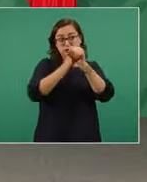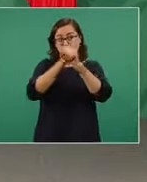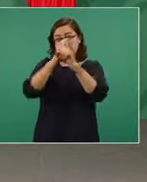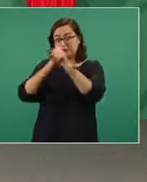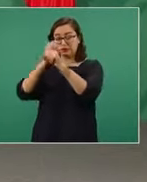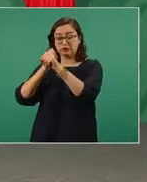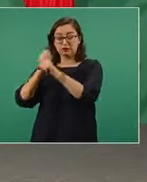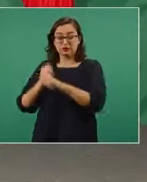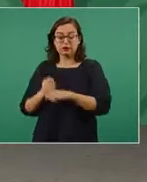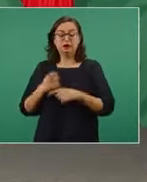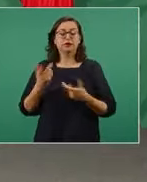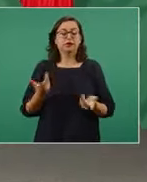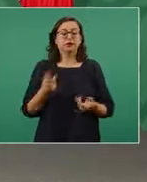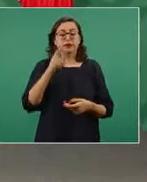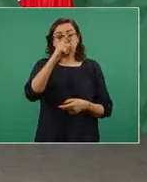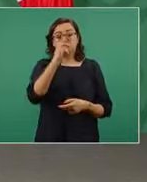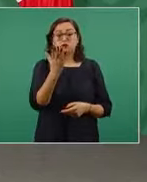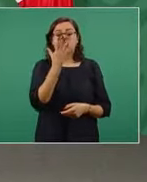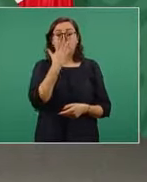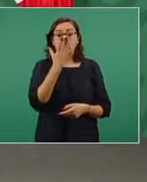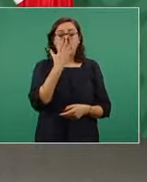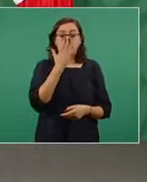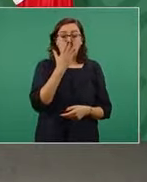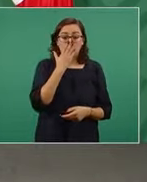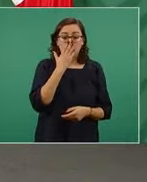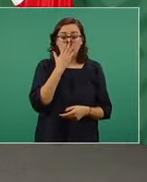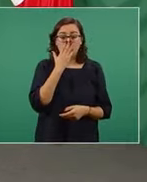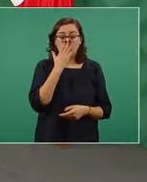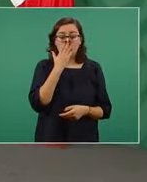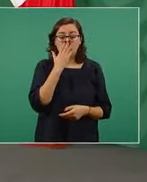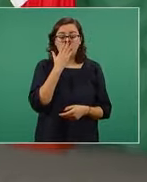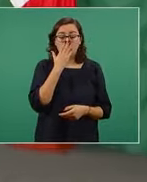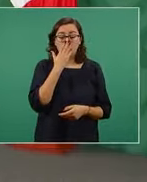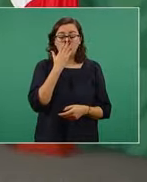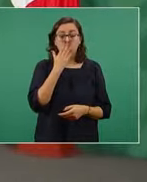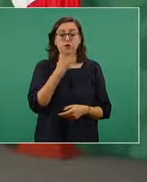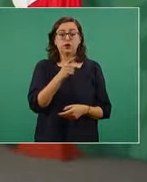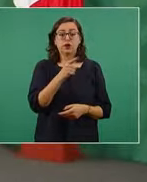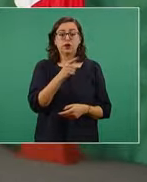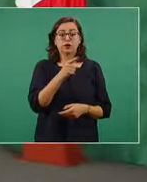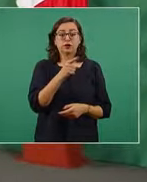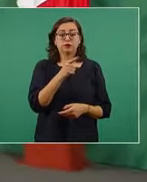En Sonora, en los crímenes de